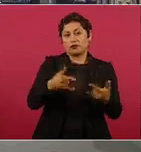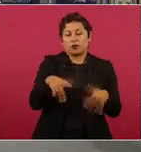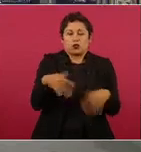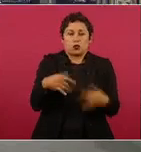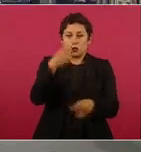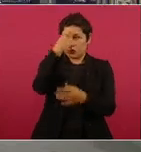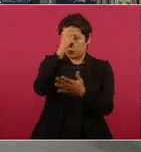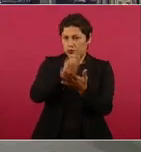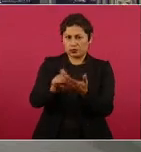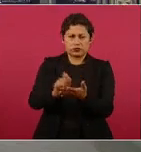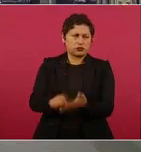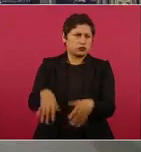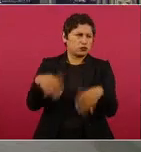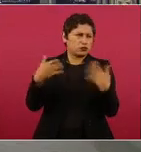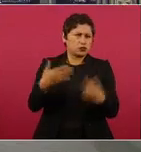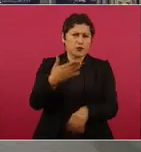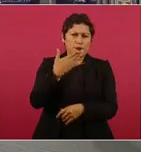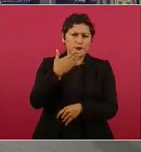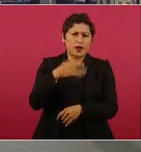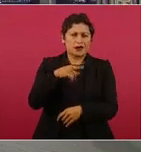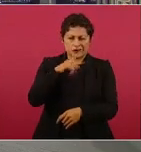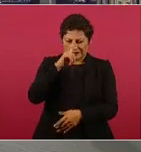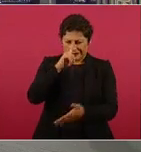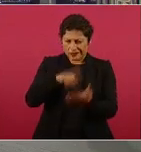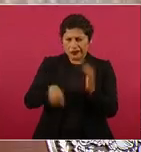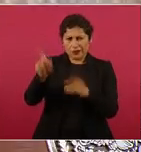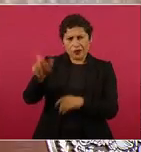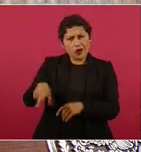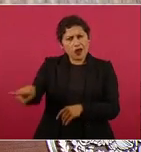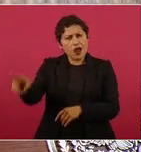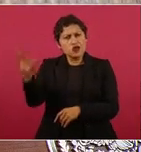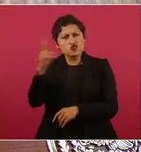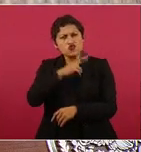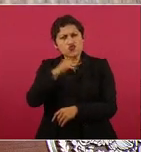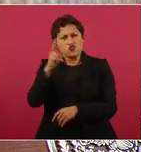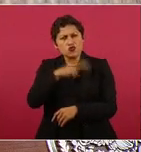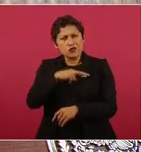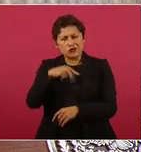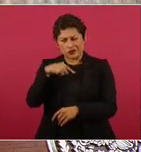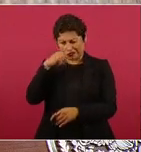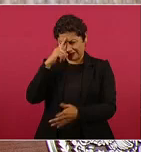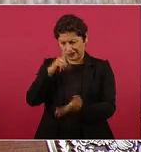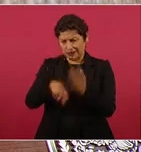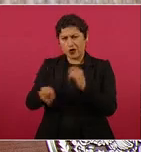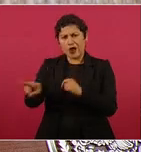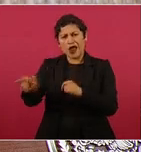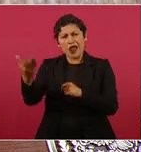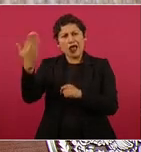que era cuando, creo que nació en Ucrania.